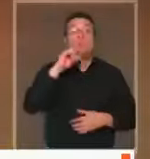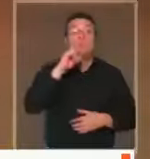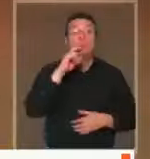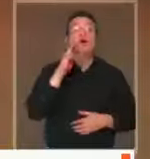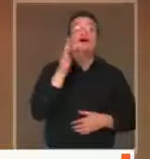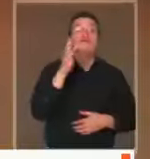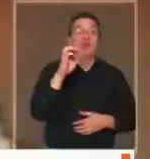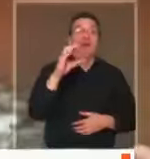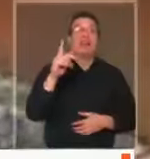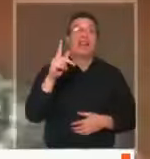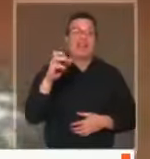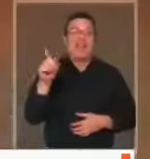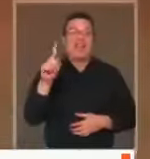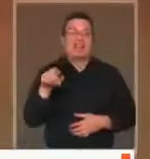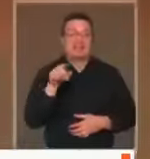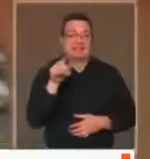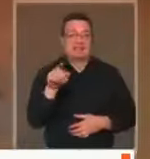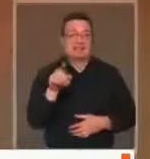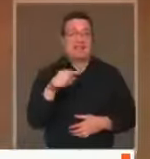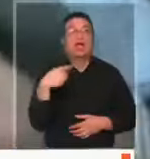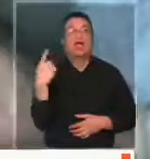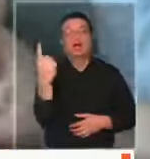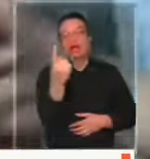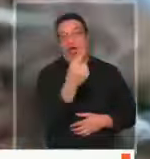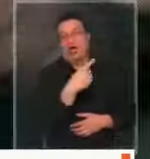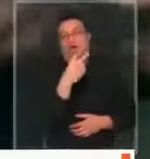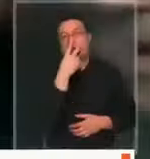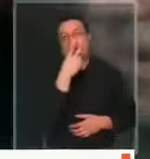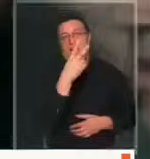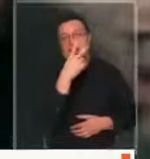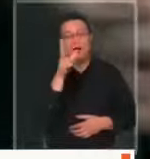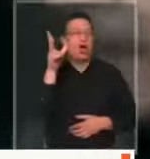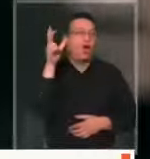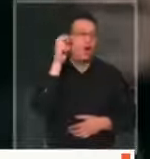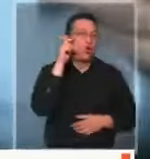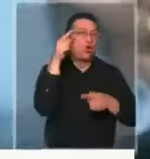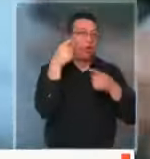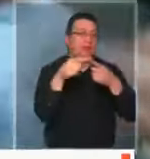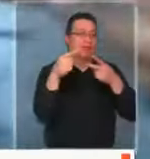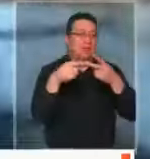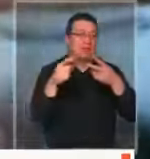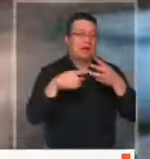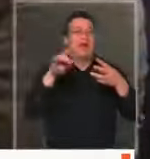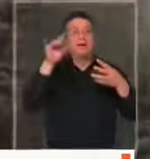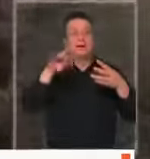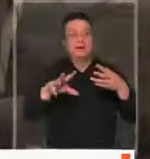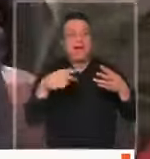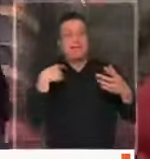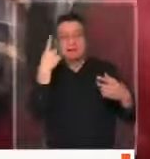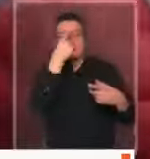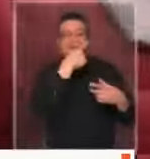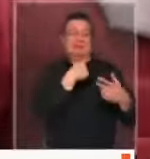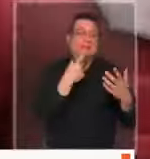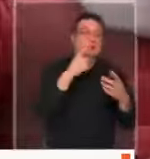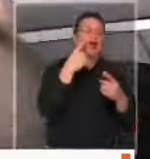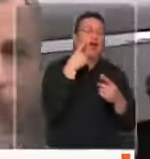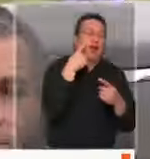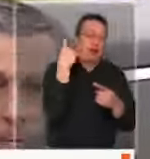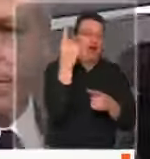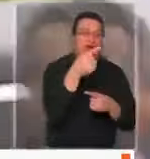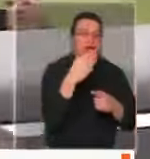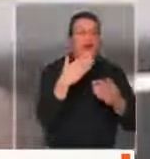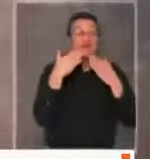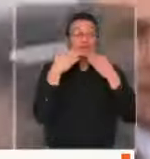Leonardo Farkas. Todos de alguna forma hemos escuchado de él, sabemos de sus excentricidades y que este regalo no